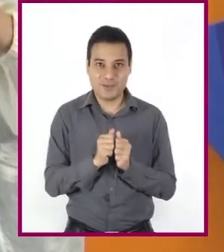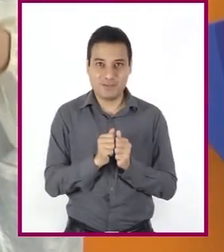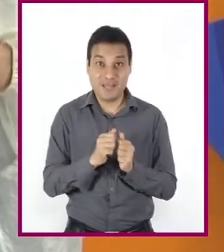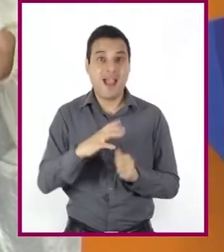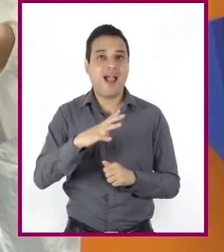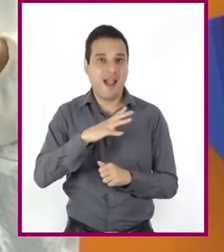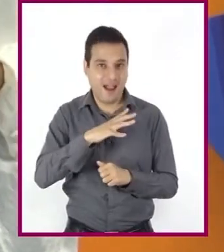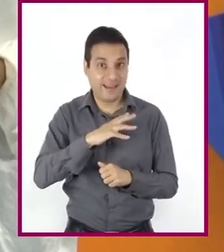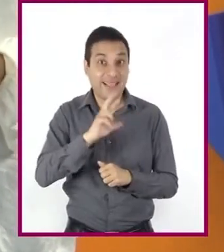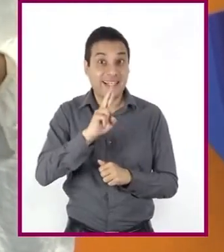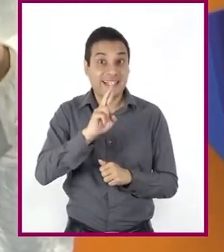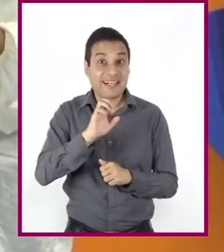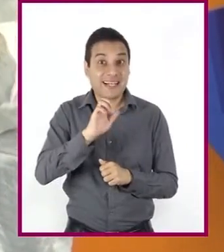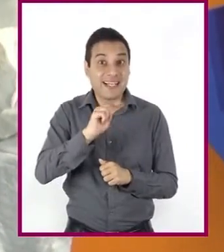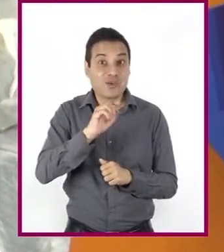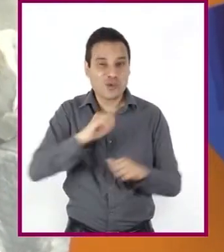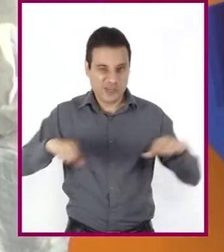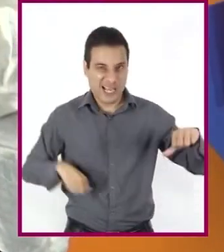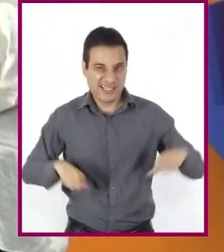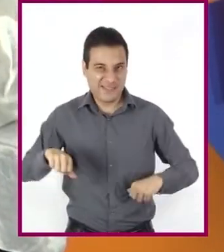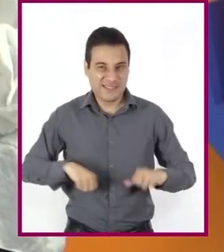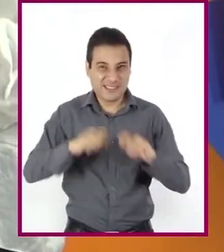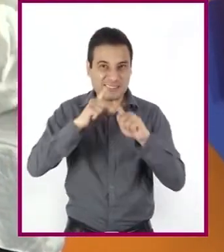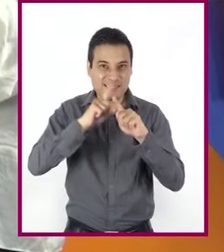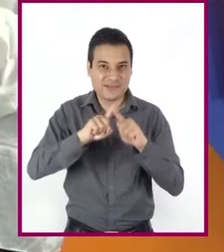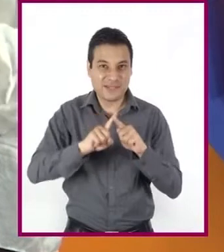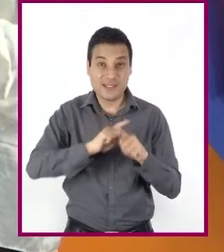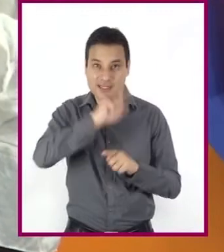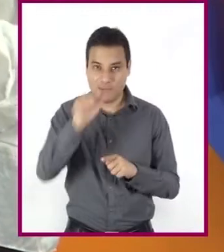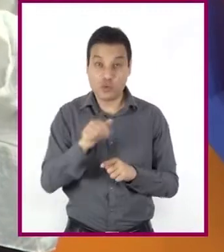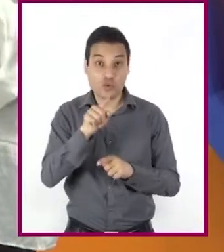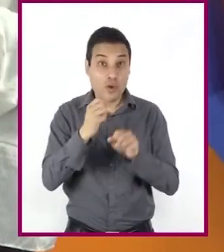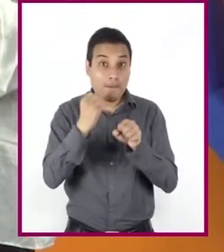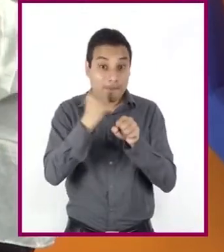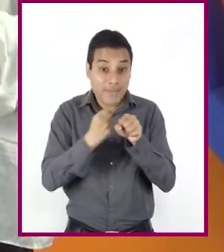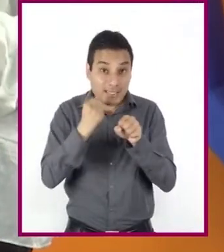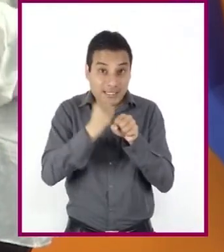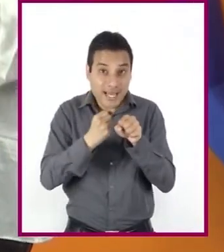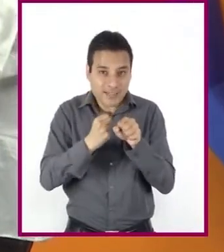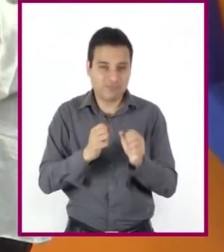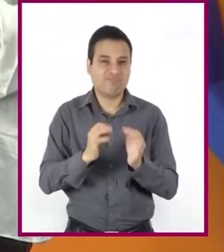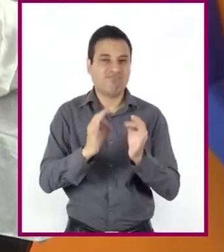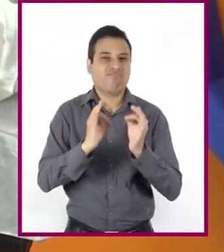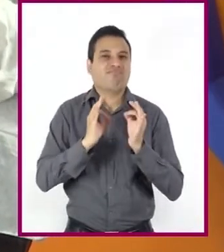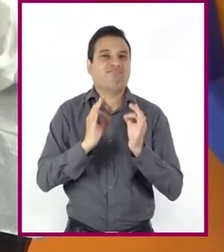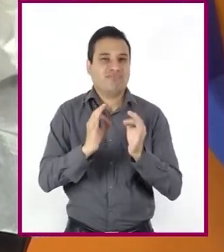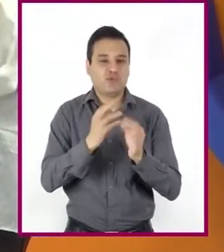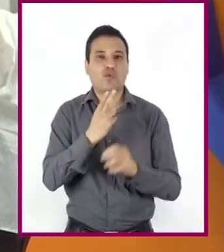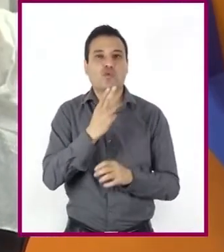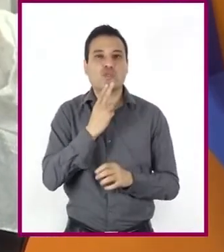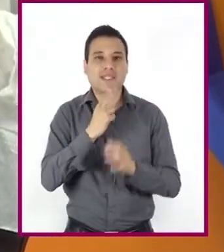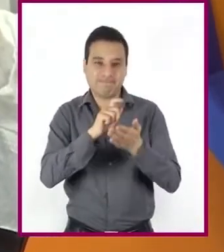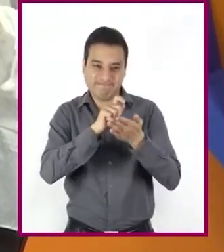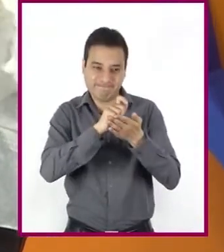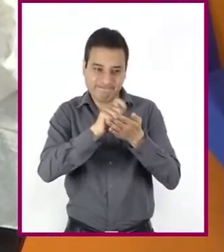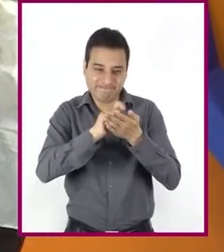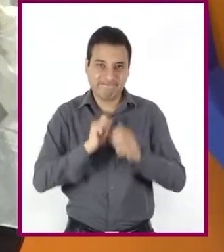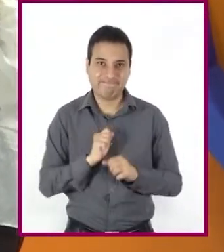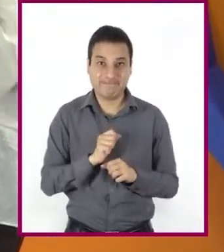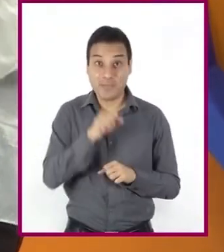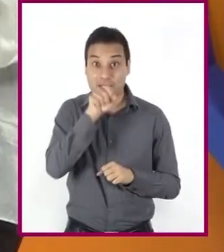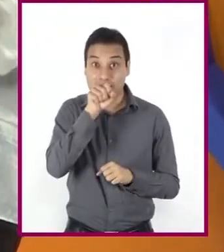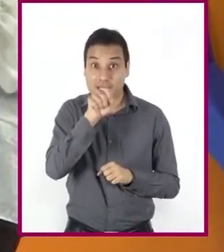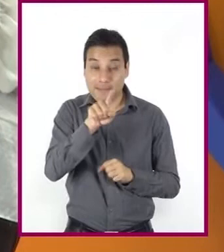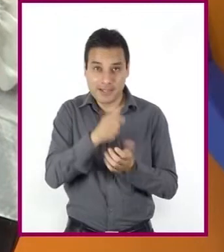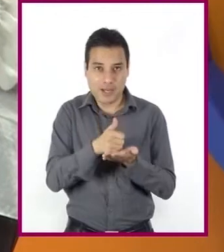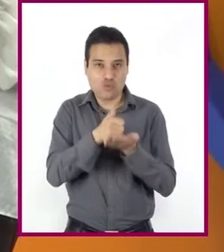retos que se proponen en él, ya que con ellos practicarán y reforzarán el uso adecuado de los signos y les ayudará a